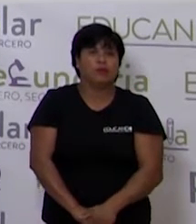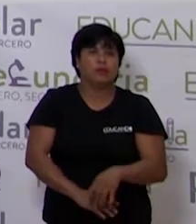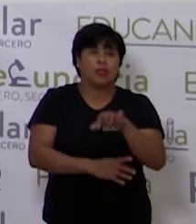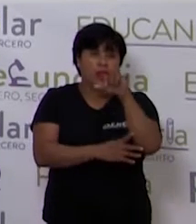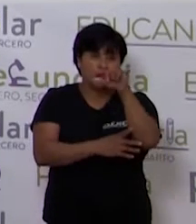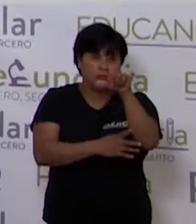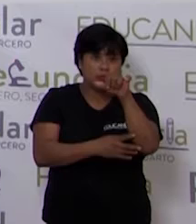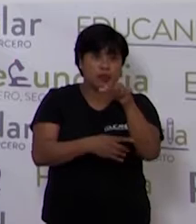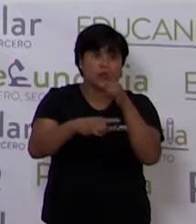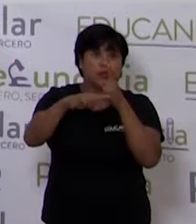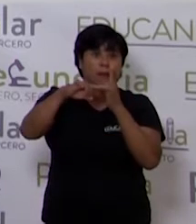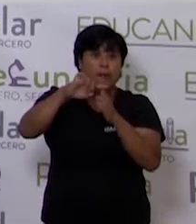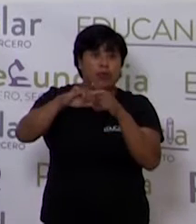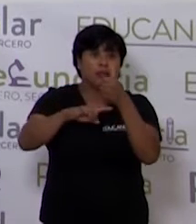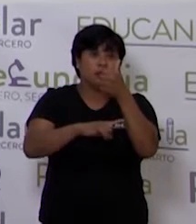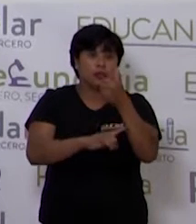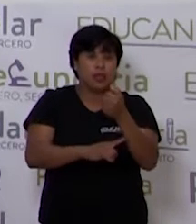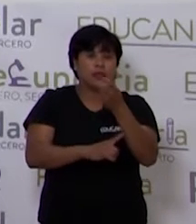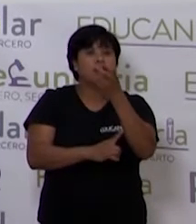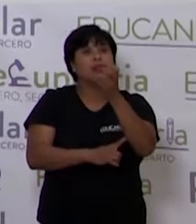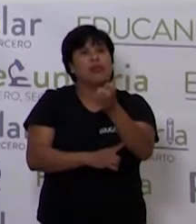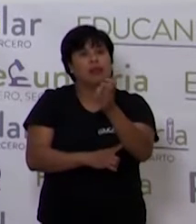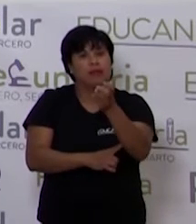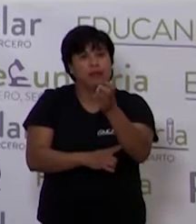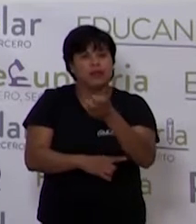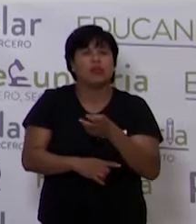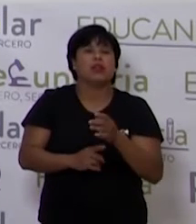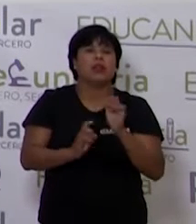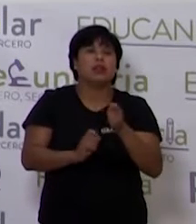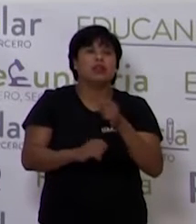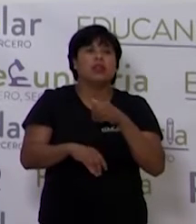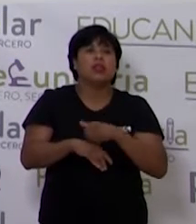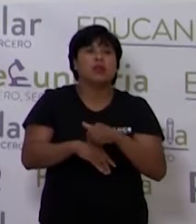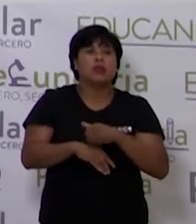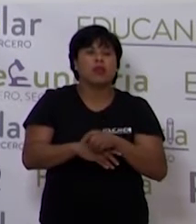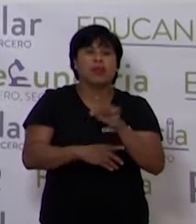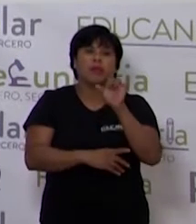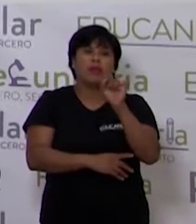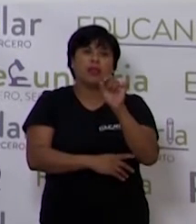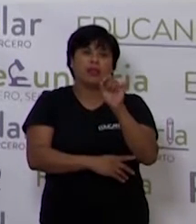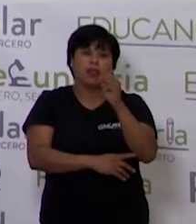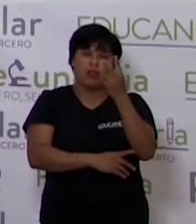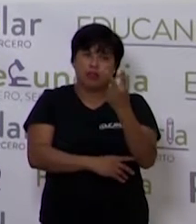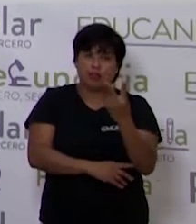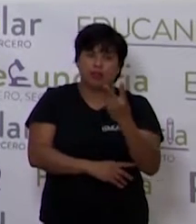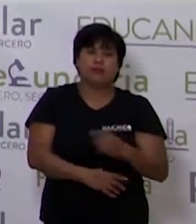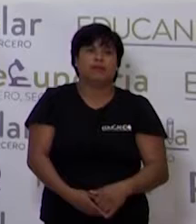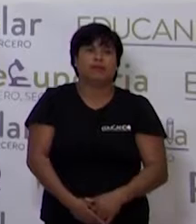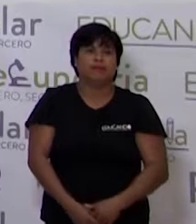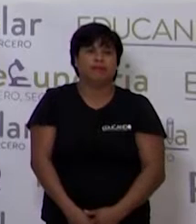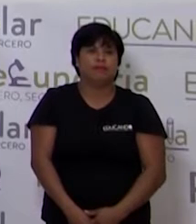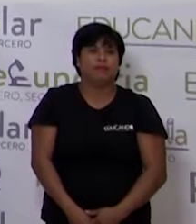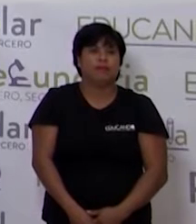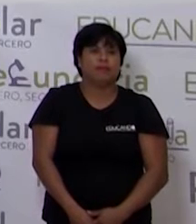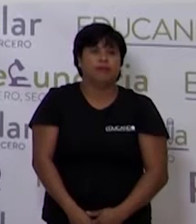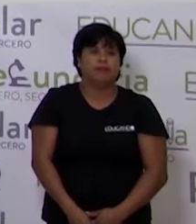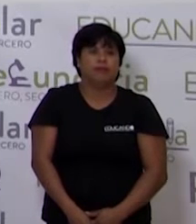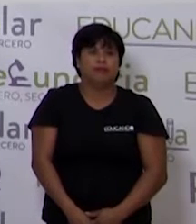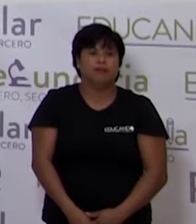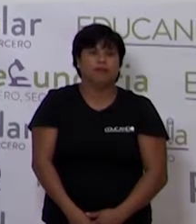Más 6, exacto. Nos dio de nuevo 22.